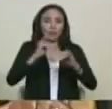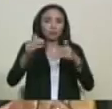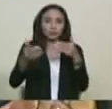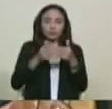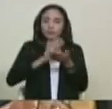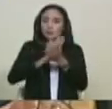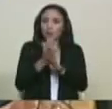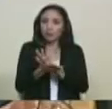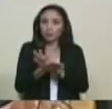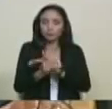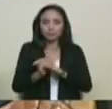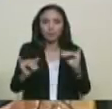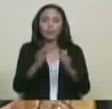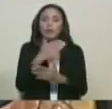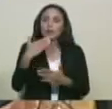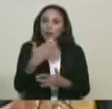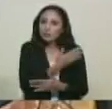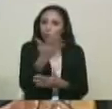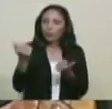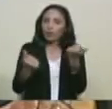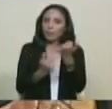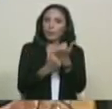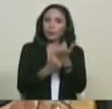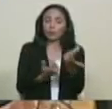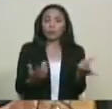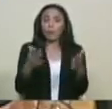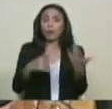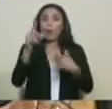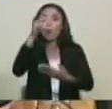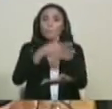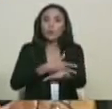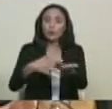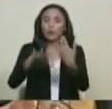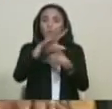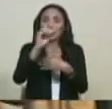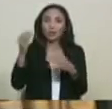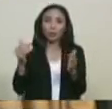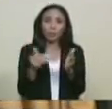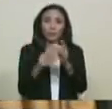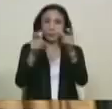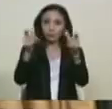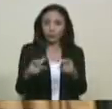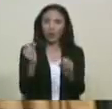Quiero agradecer el apoyo de casi 1.500.000 transportistas.